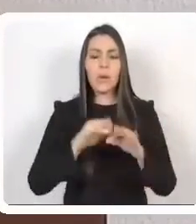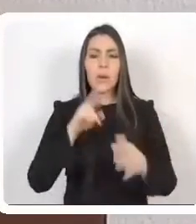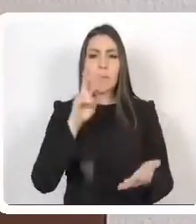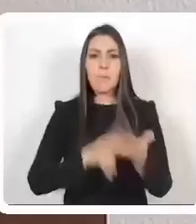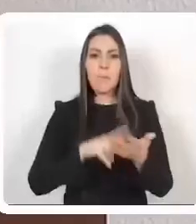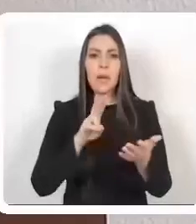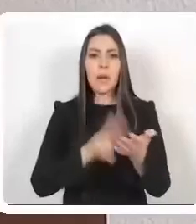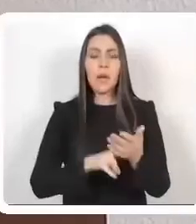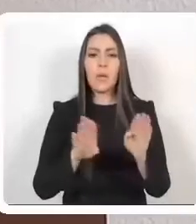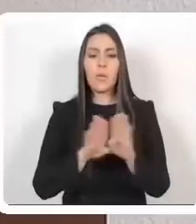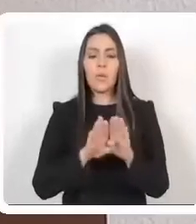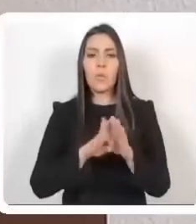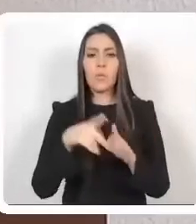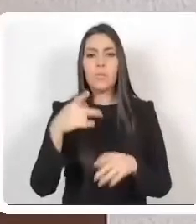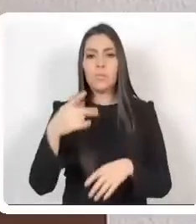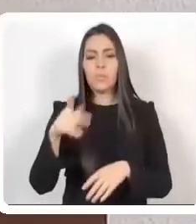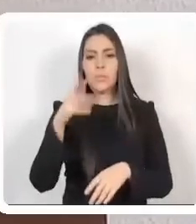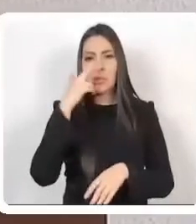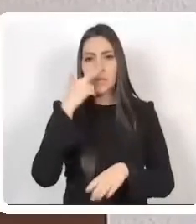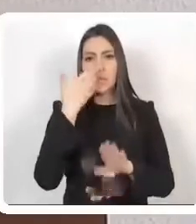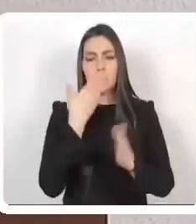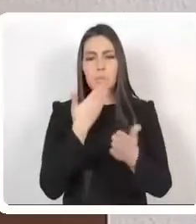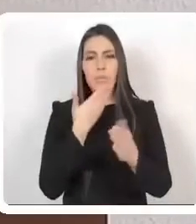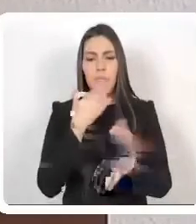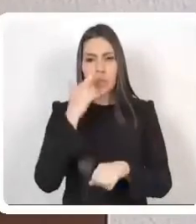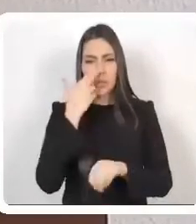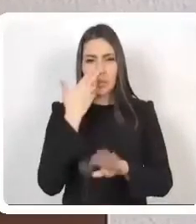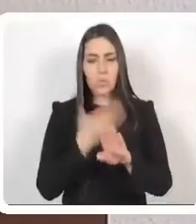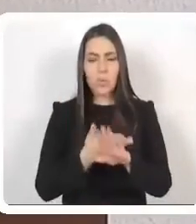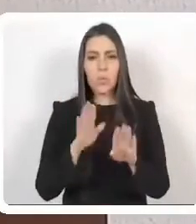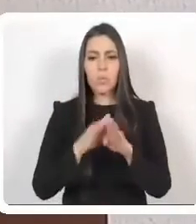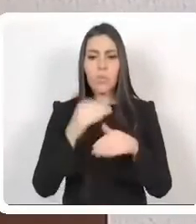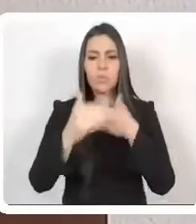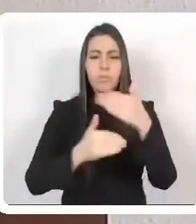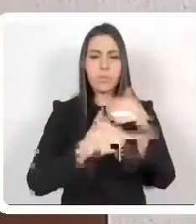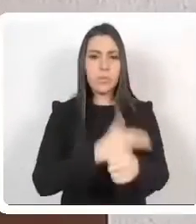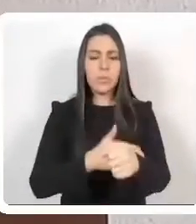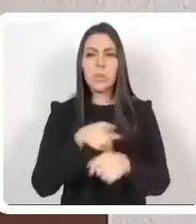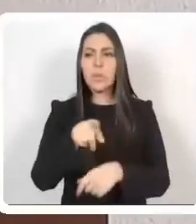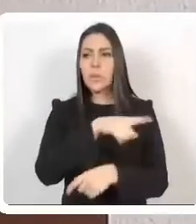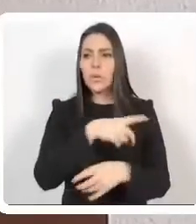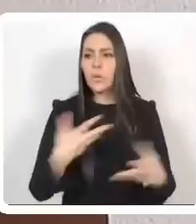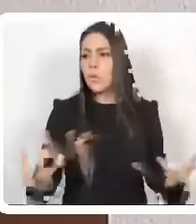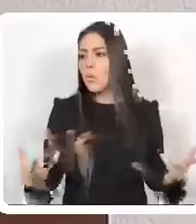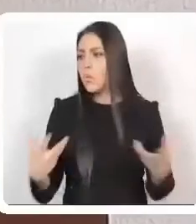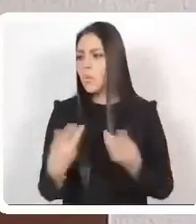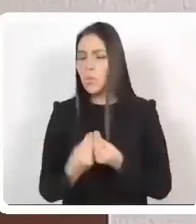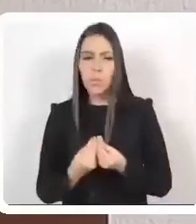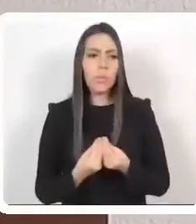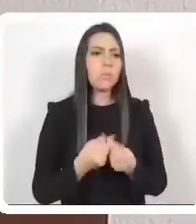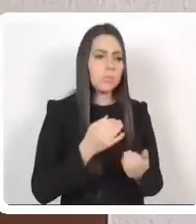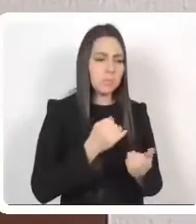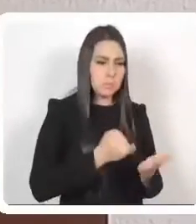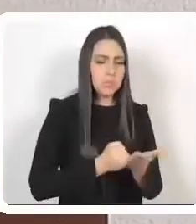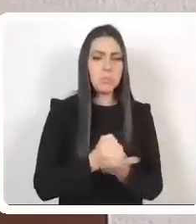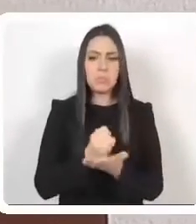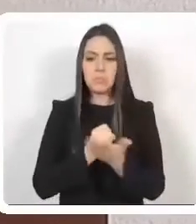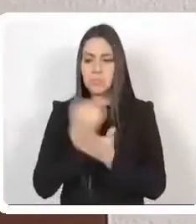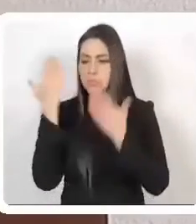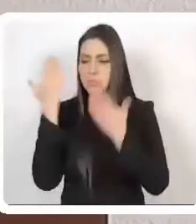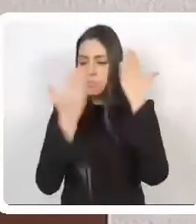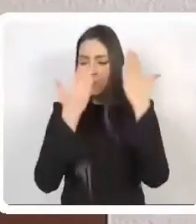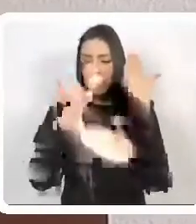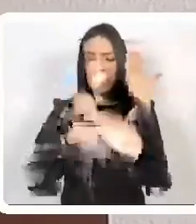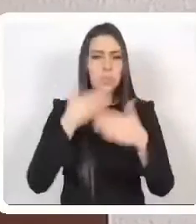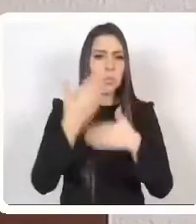apreciando la identidad de materia, determinamos estudiar conjuntamente las iniciativas e integrar un solo dictamen y un proyecto